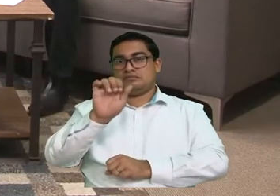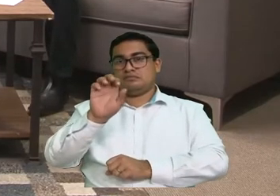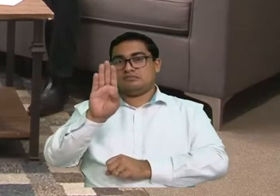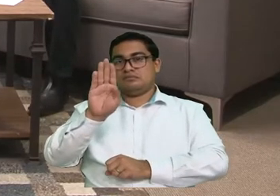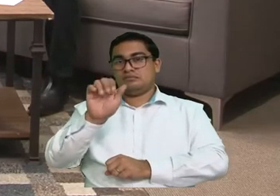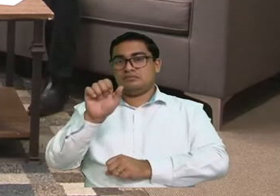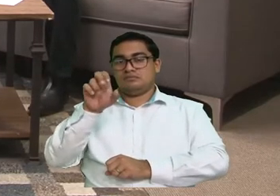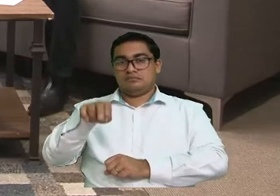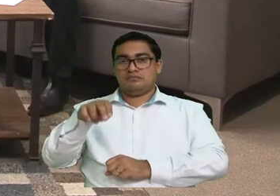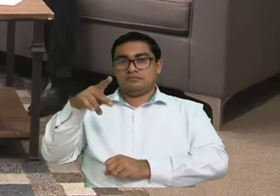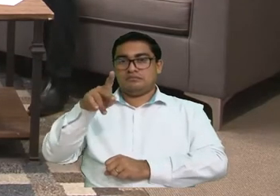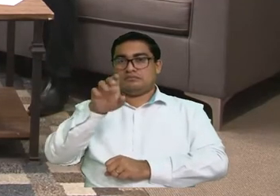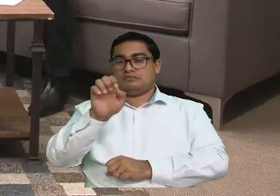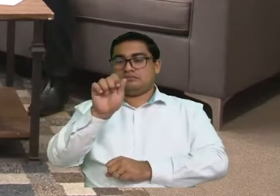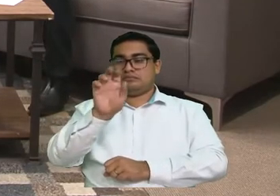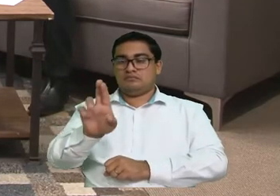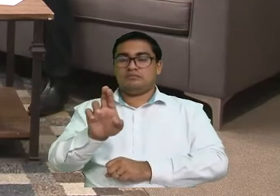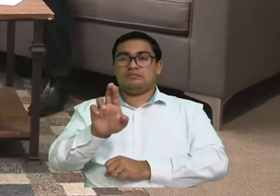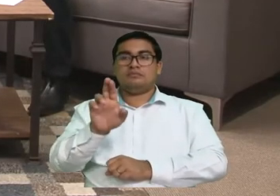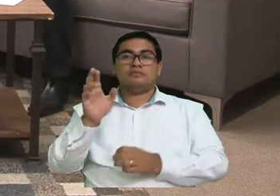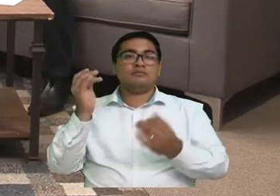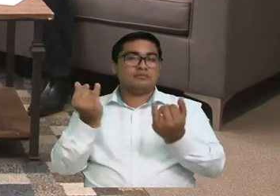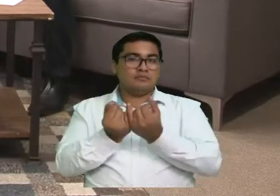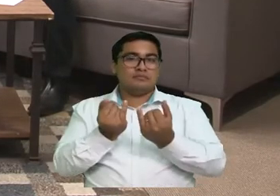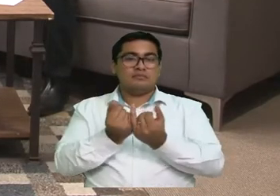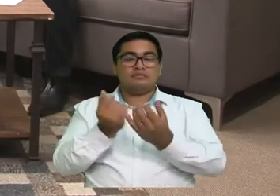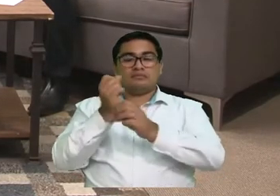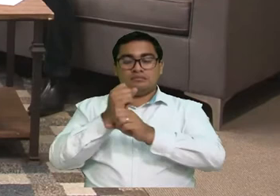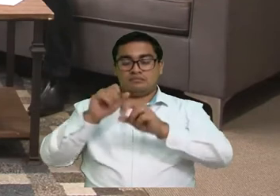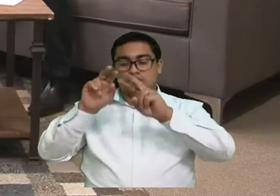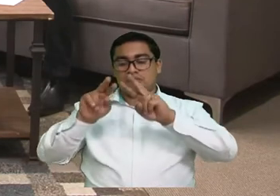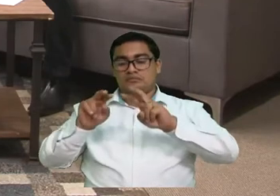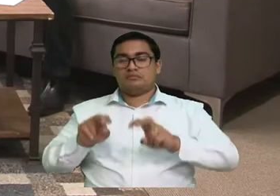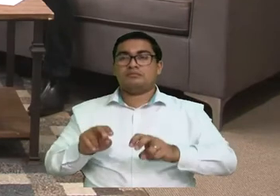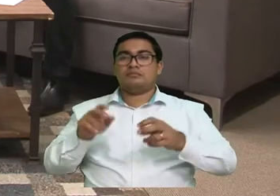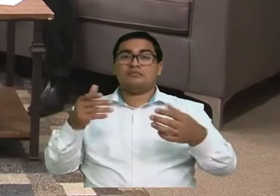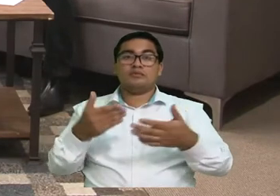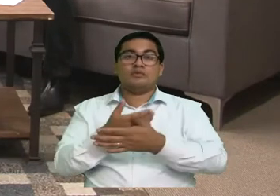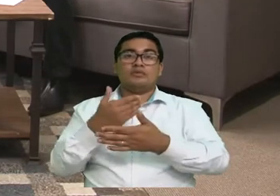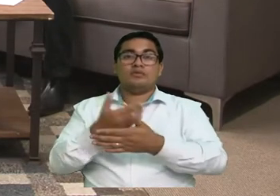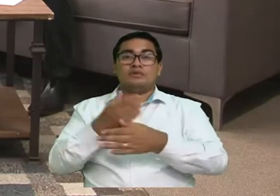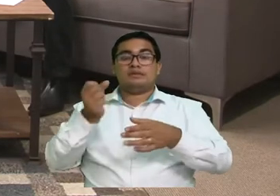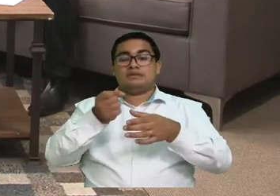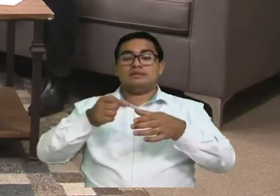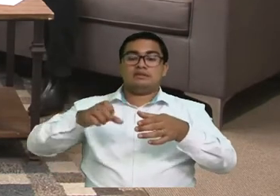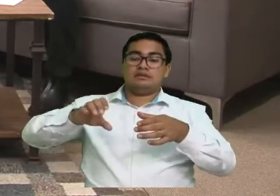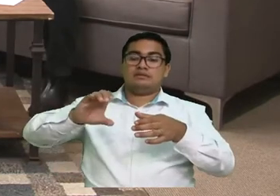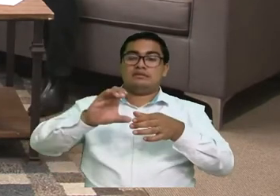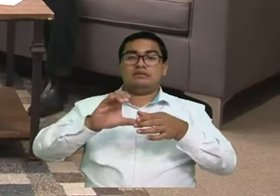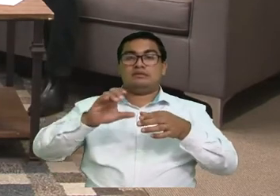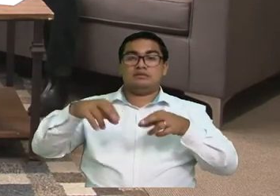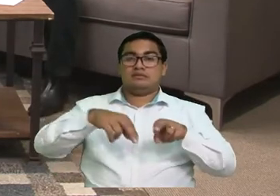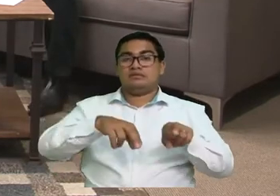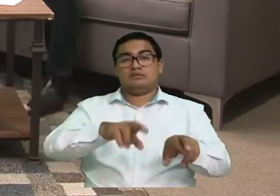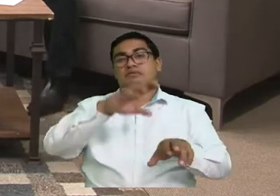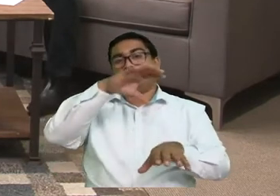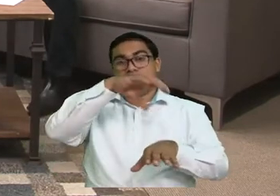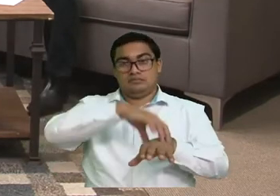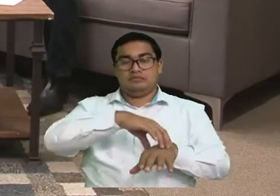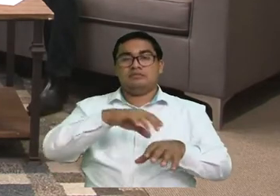también estamos en el proceso de equipamiento de un laboratorio en San Carlos, el